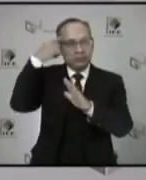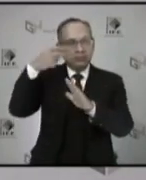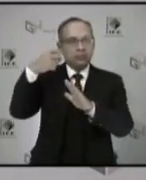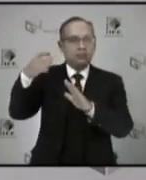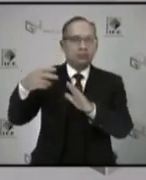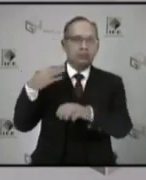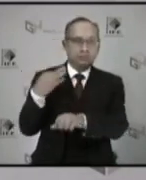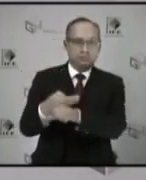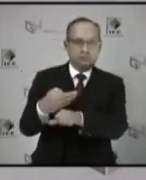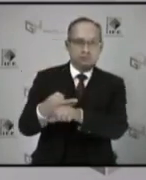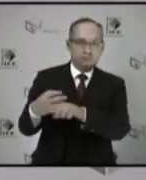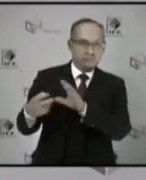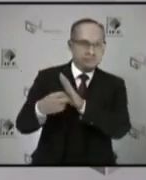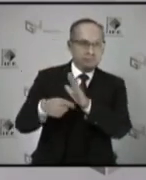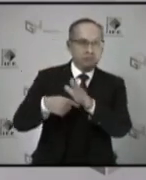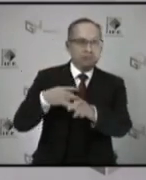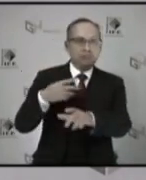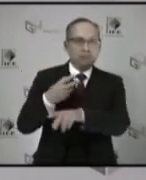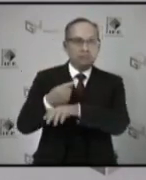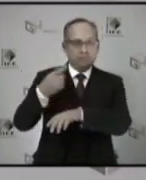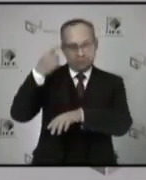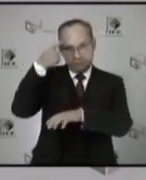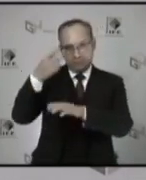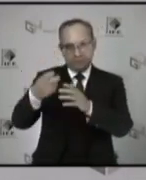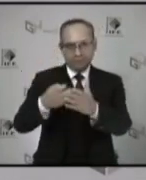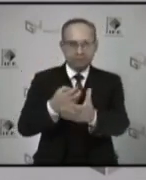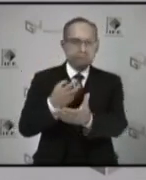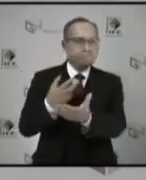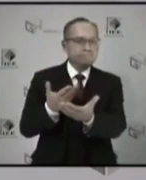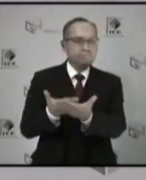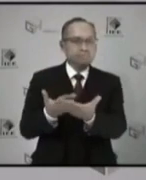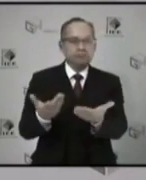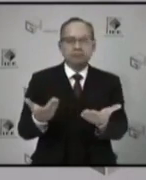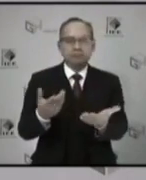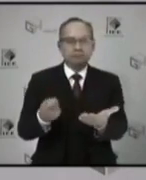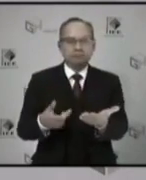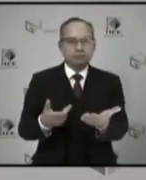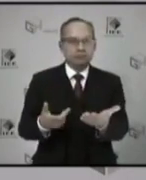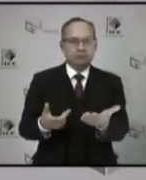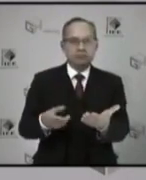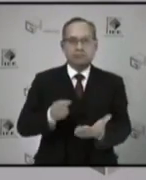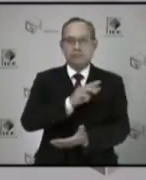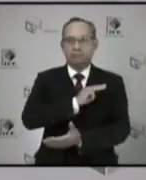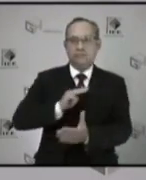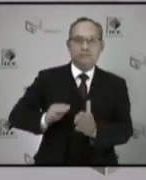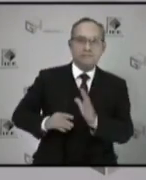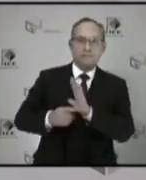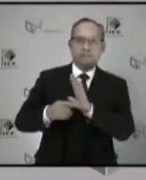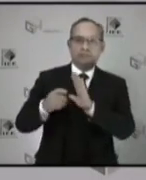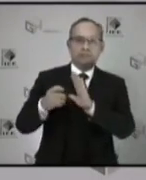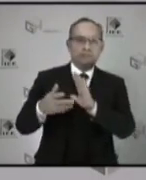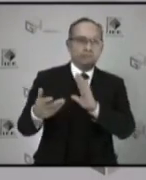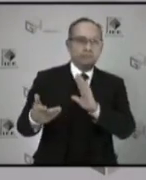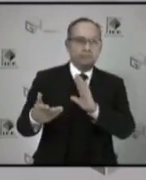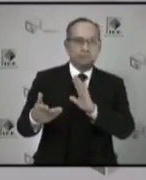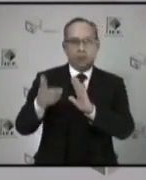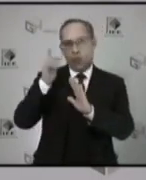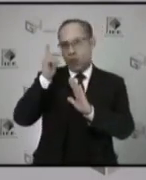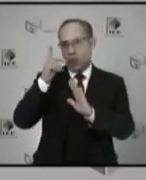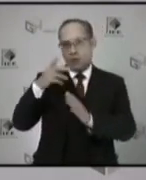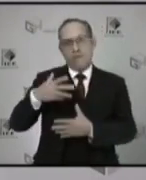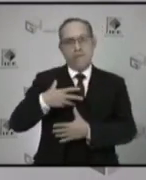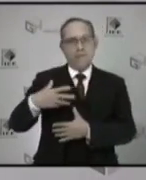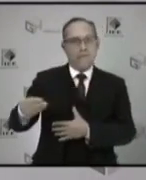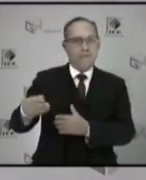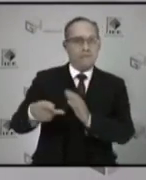mi convicción federalista, mi convicción municipalista. Ojalá no me copies. Quiero que los municipios sean el